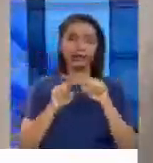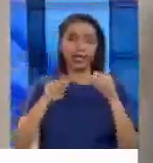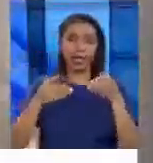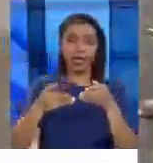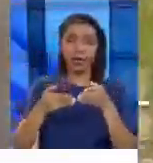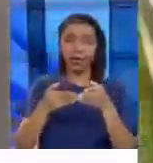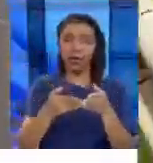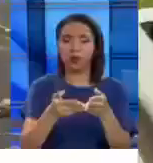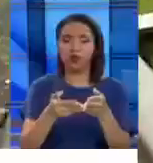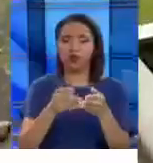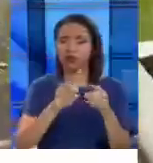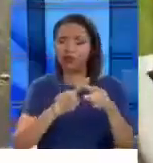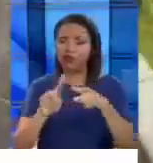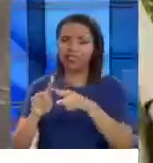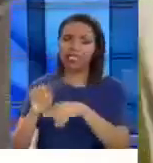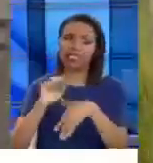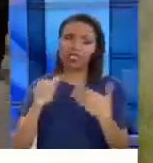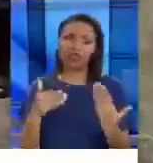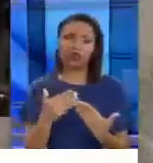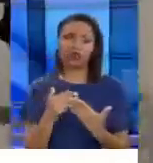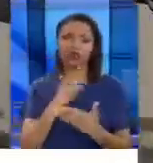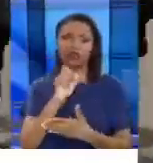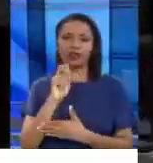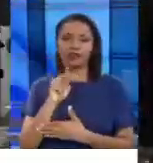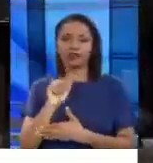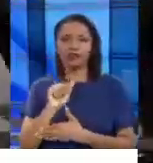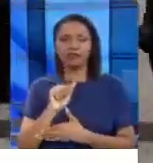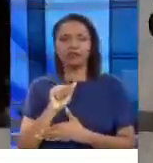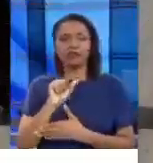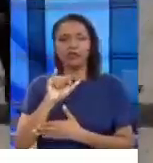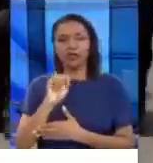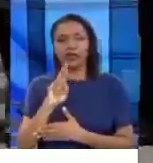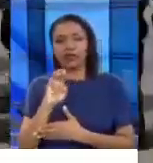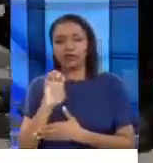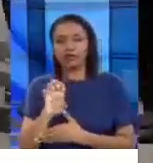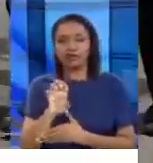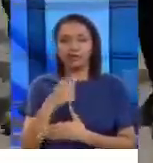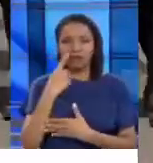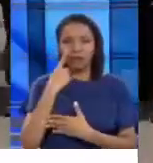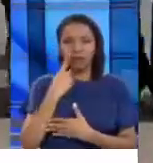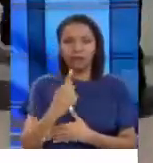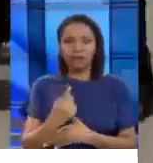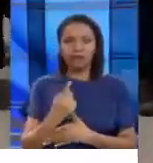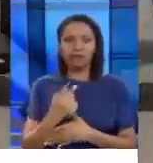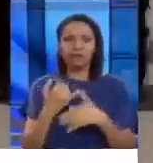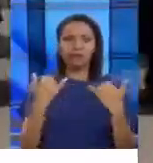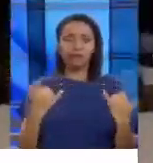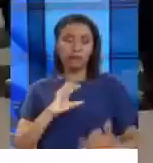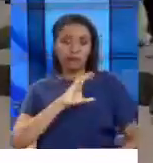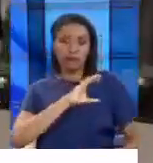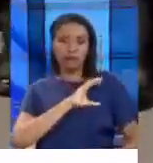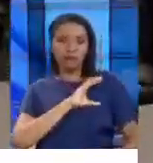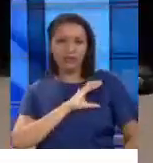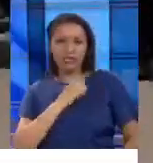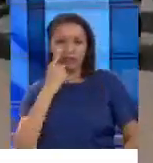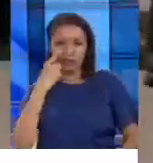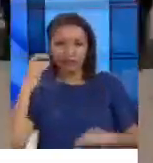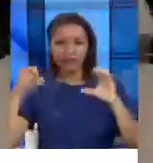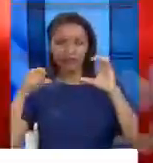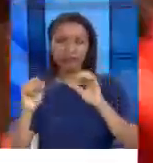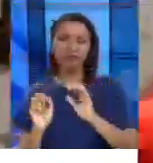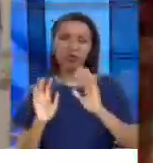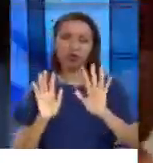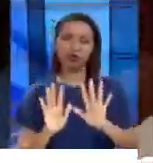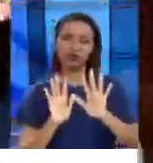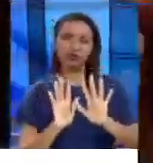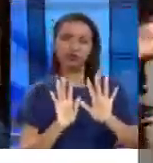de los depósitos de la zona libre. Hablamos del área de Franklin. Aquí, como observa usted en pantalla, hubo una serie de